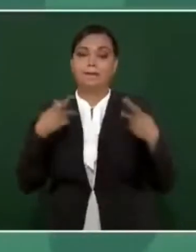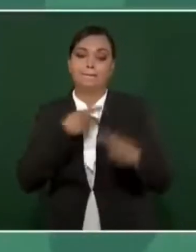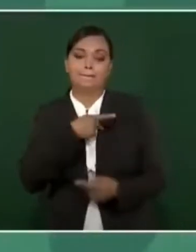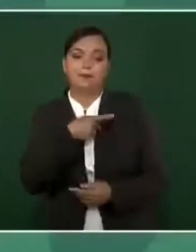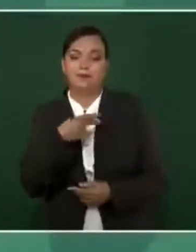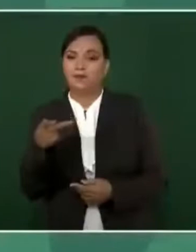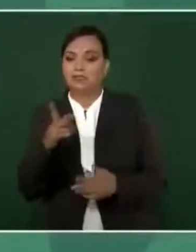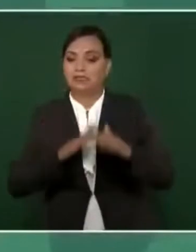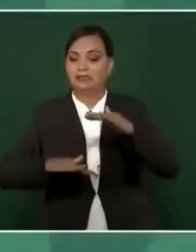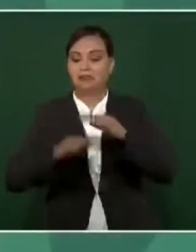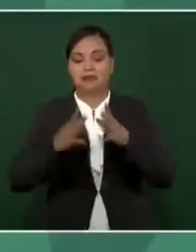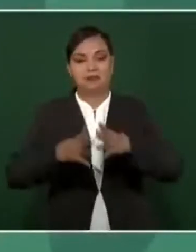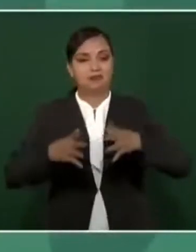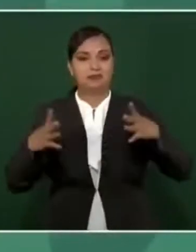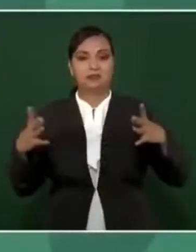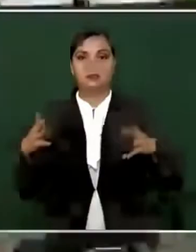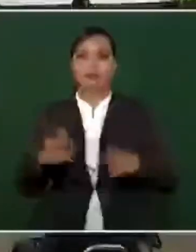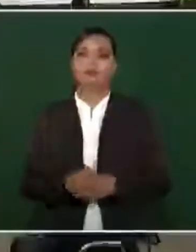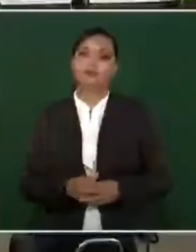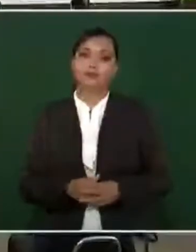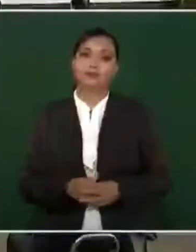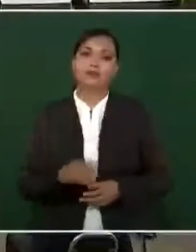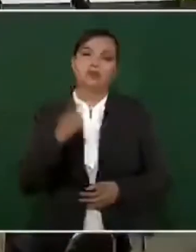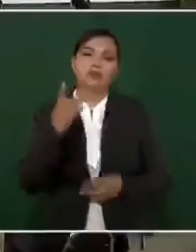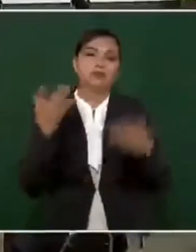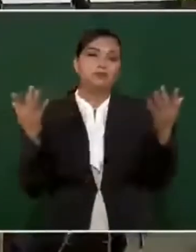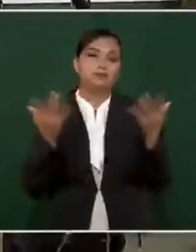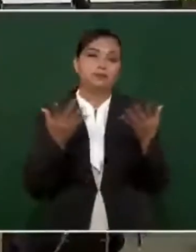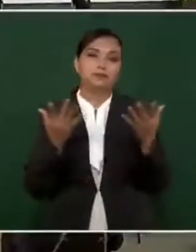arriba no han dejado de ganar,